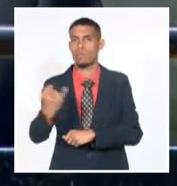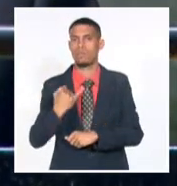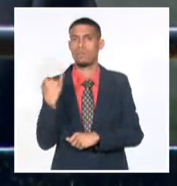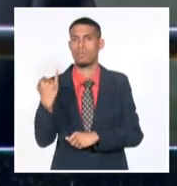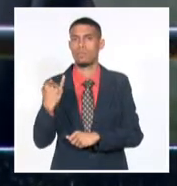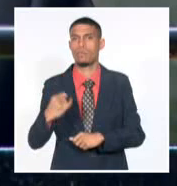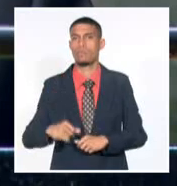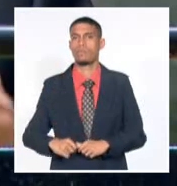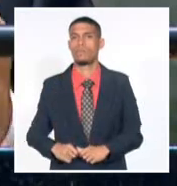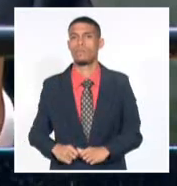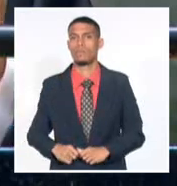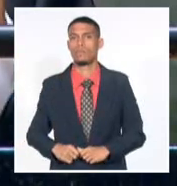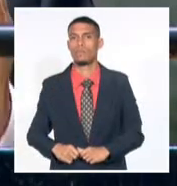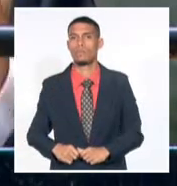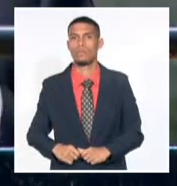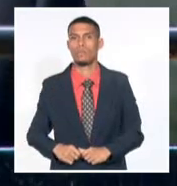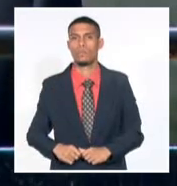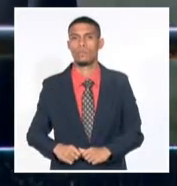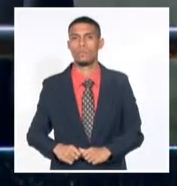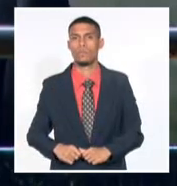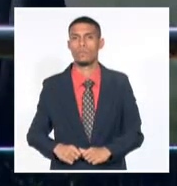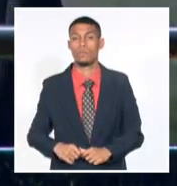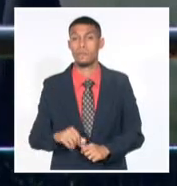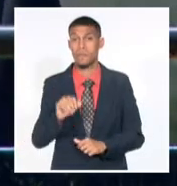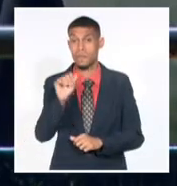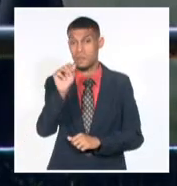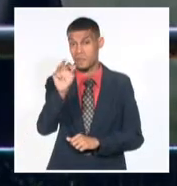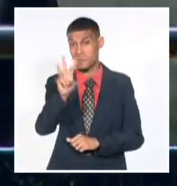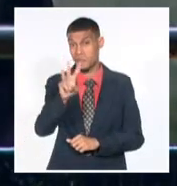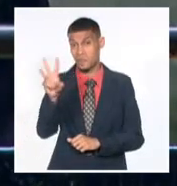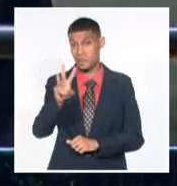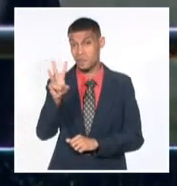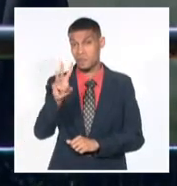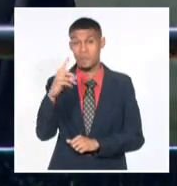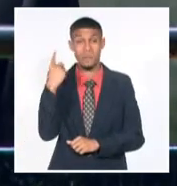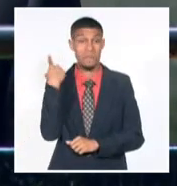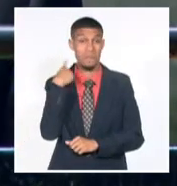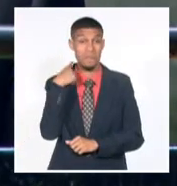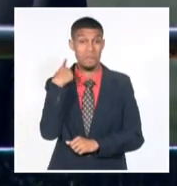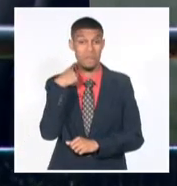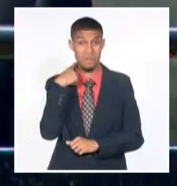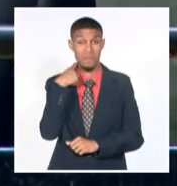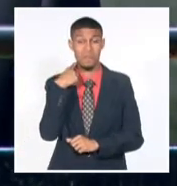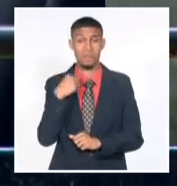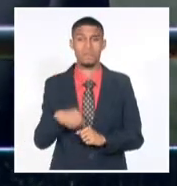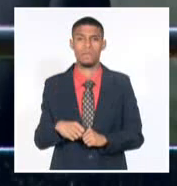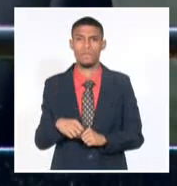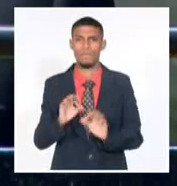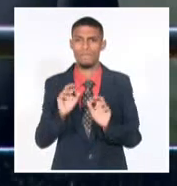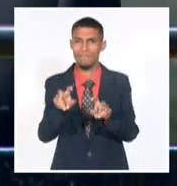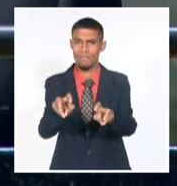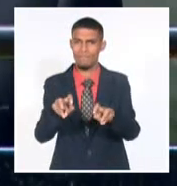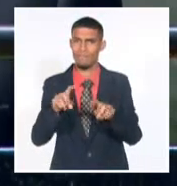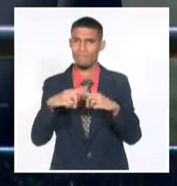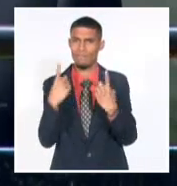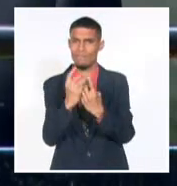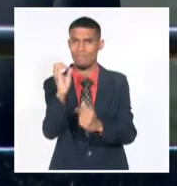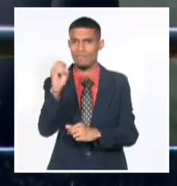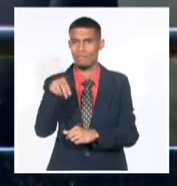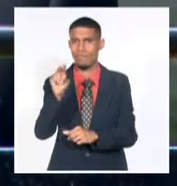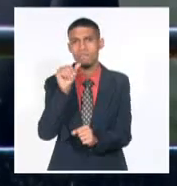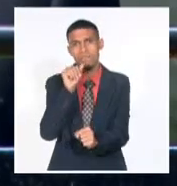internacional. Más de tres décadas han transcurrido desde que esta Asamblea comenzara a